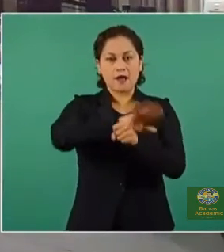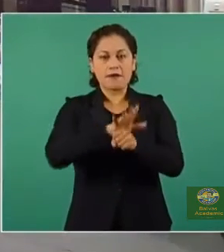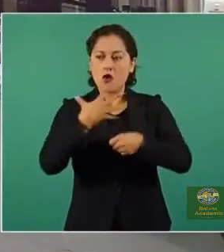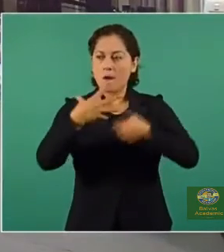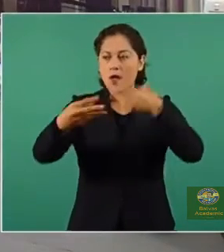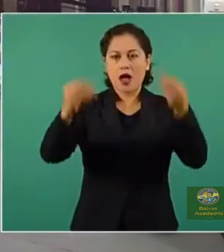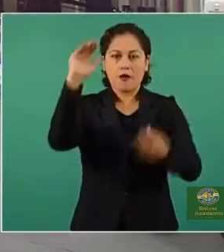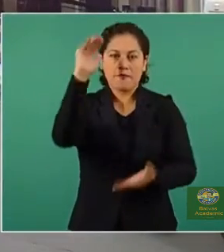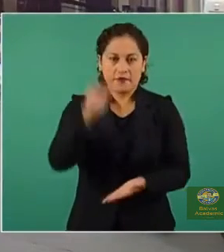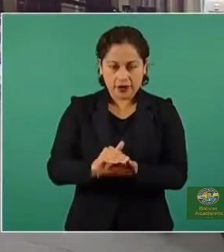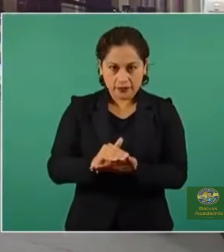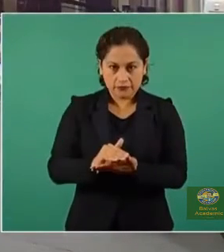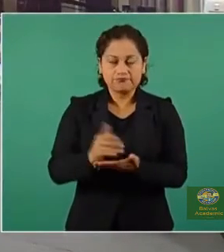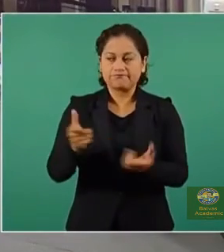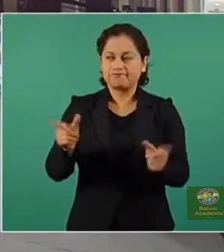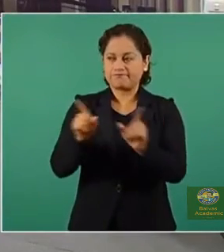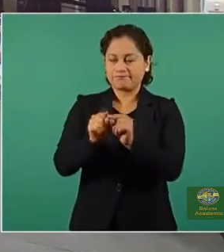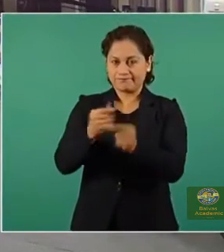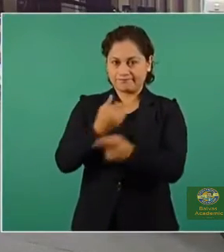presidente.